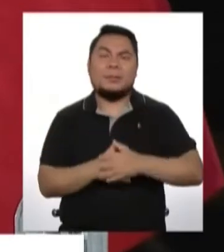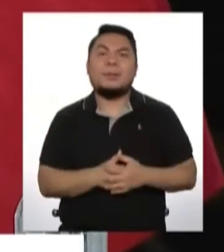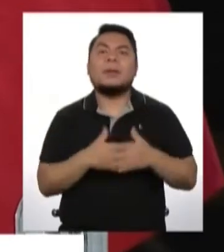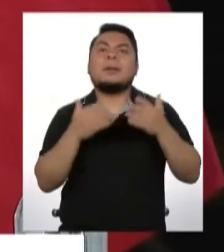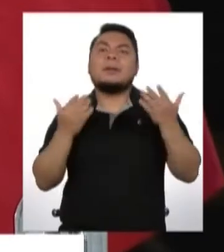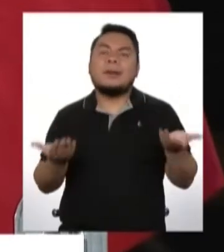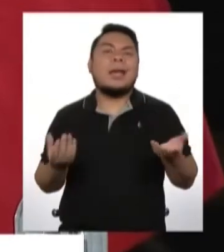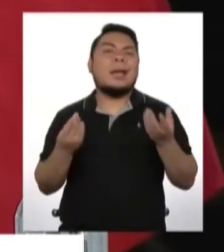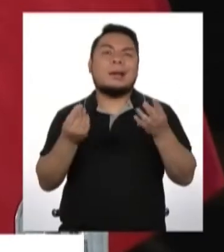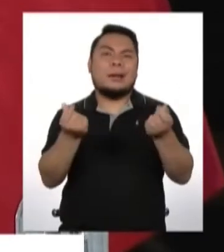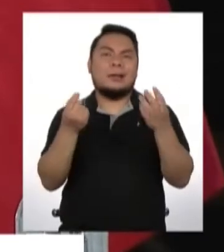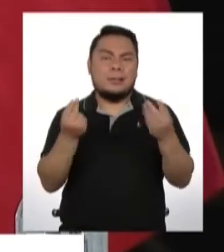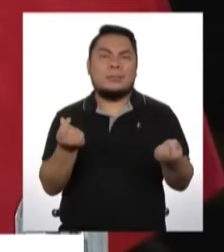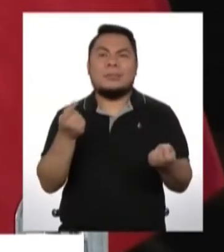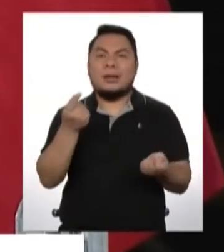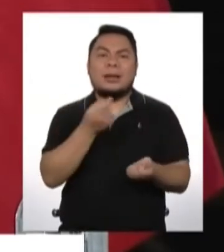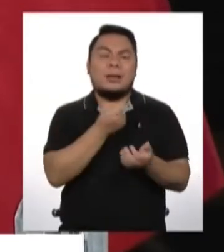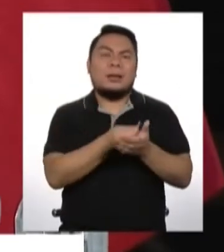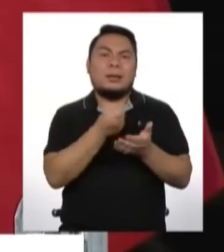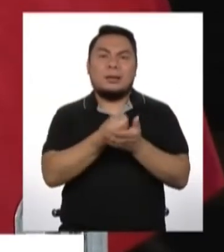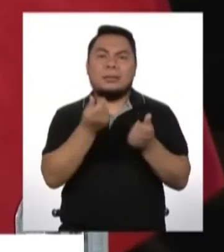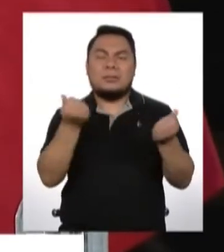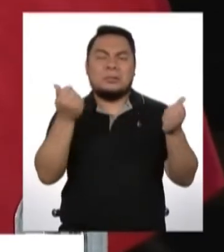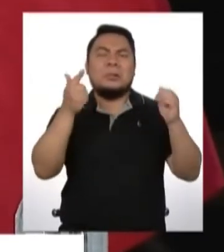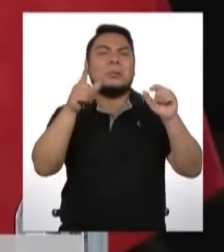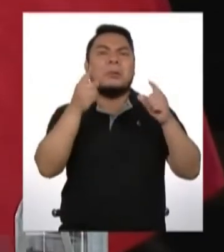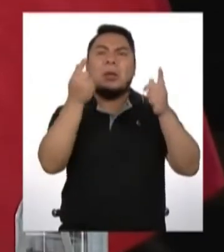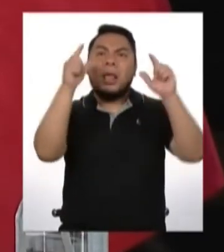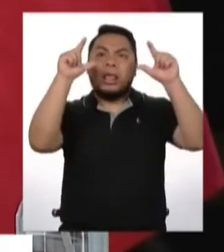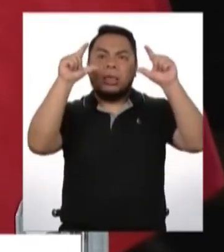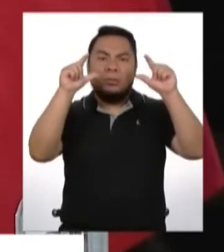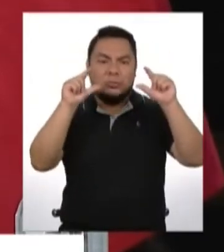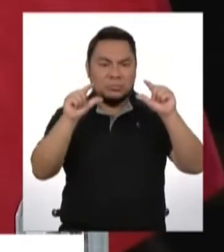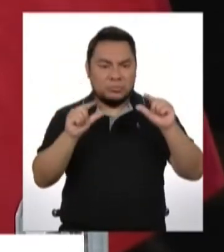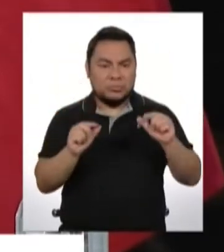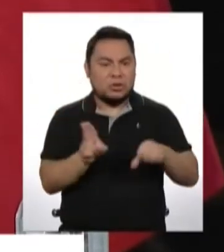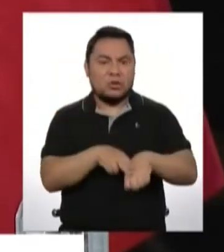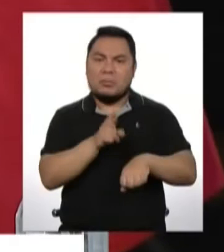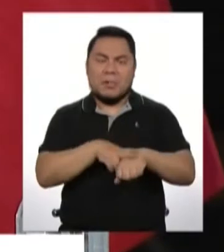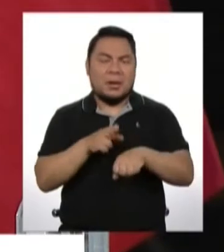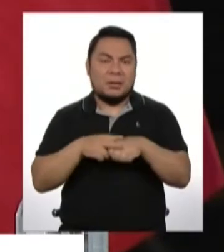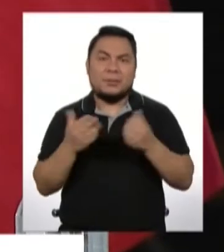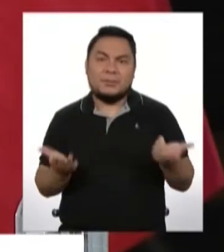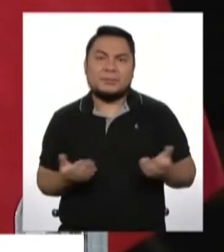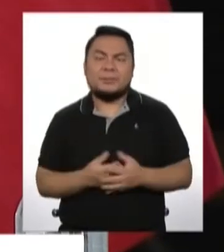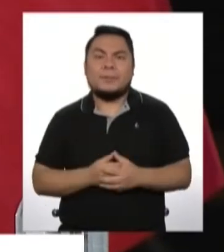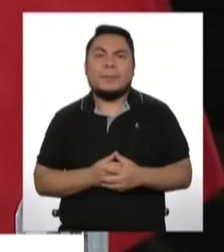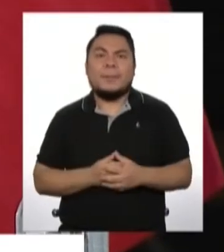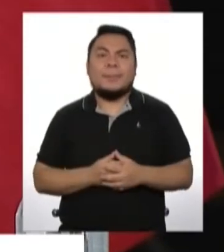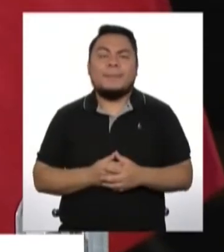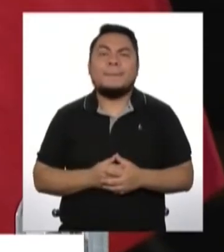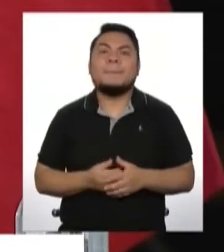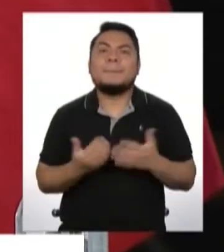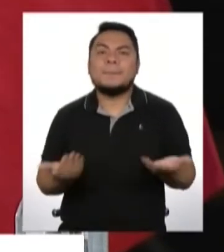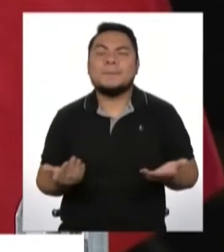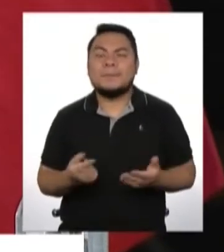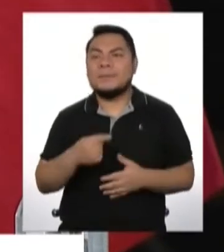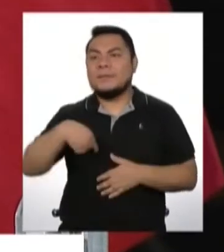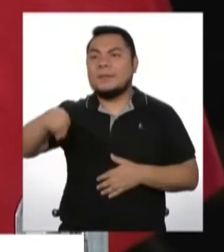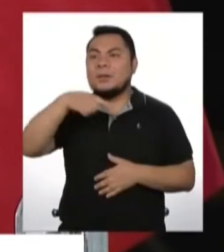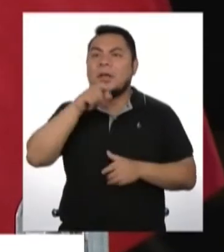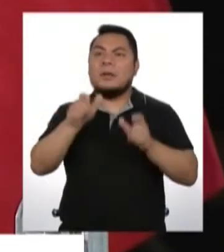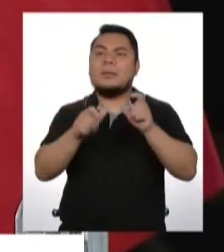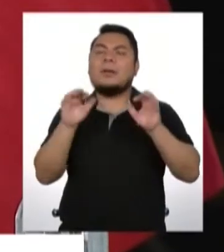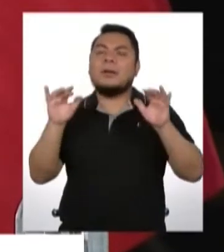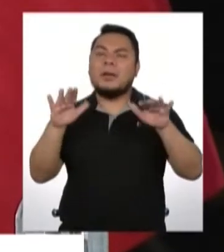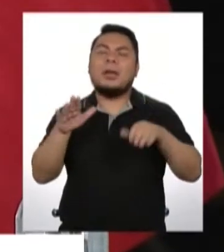entonces rápidamente los precios nuevamente volvieron a su equilibrio. Se eliminó el acaparamiento,